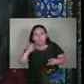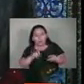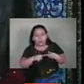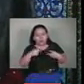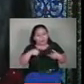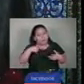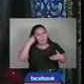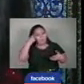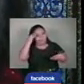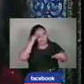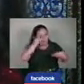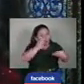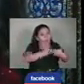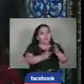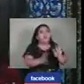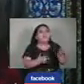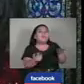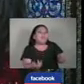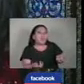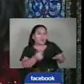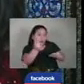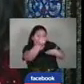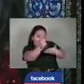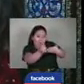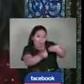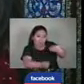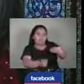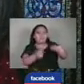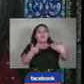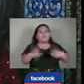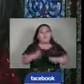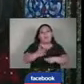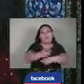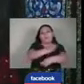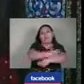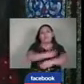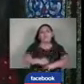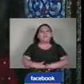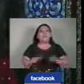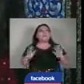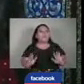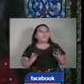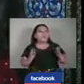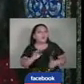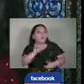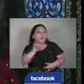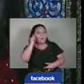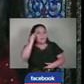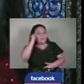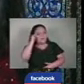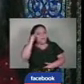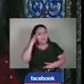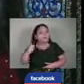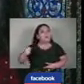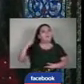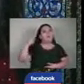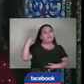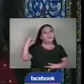enfoqué bastante en demostrar el detalle, como mencioné antes, del tejido, porque creo que es bastante importante